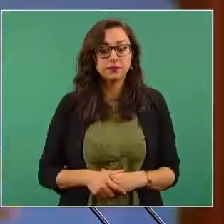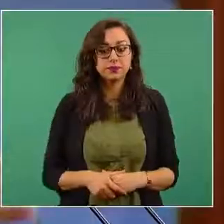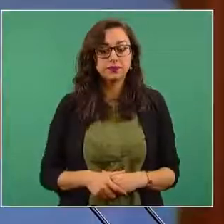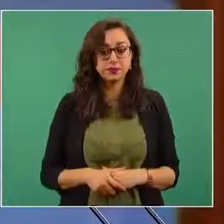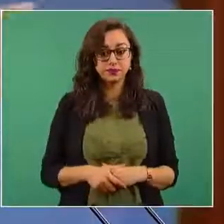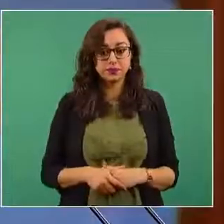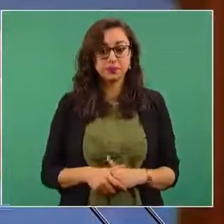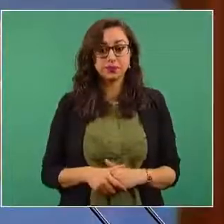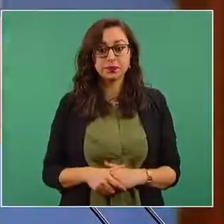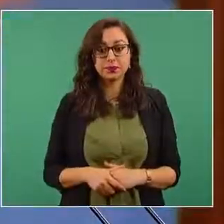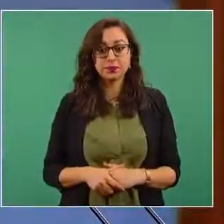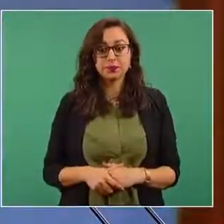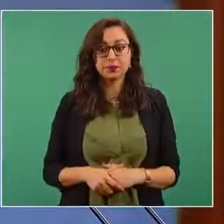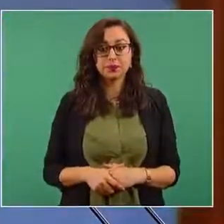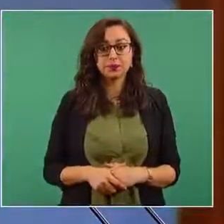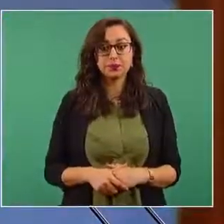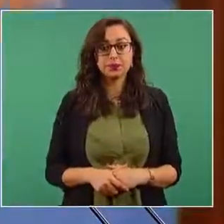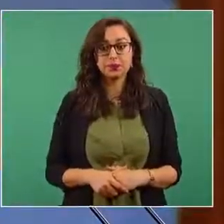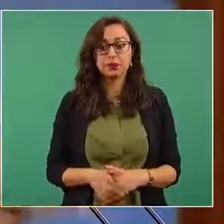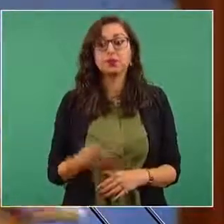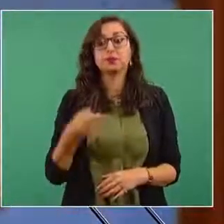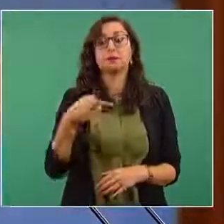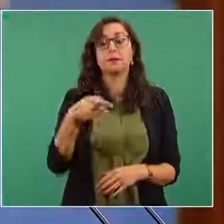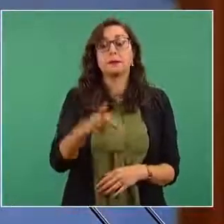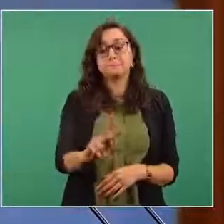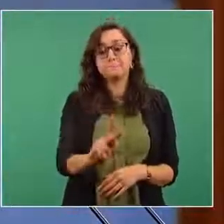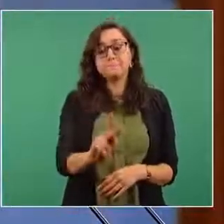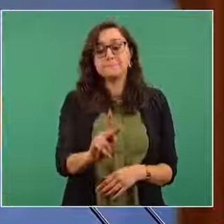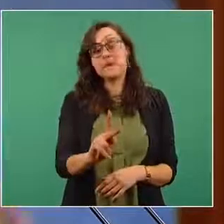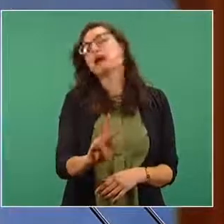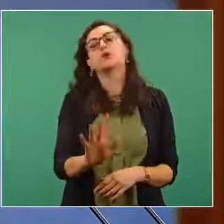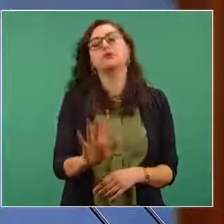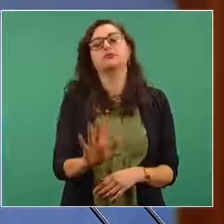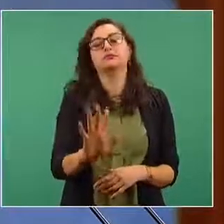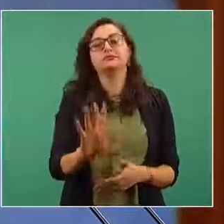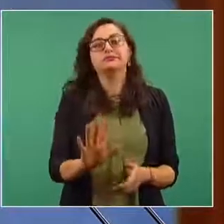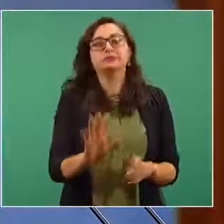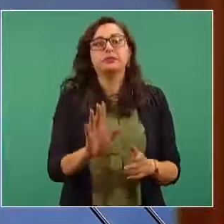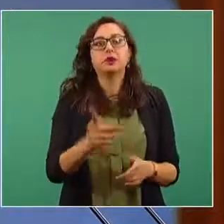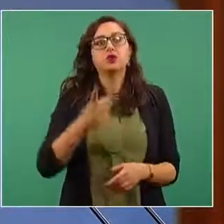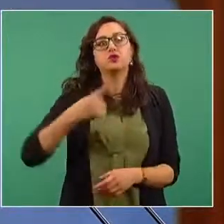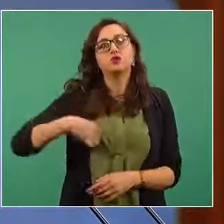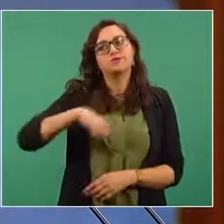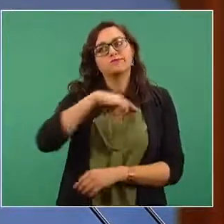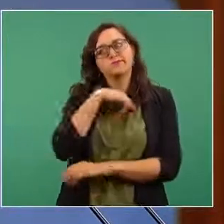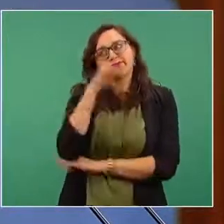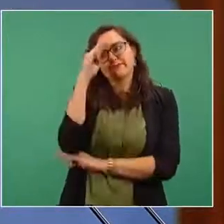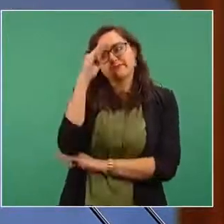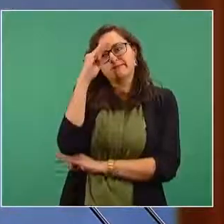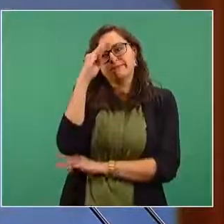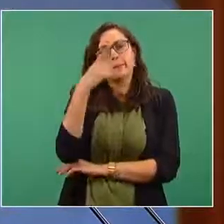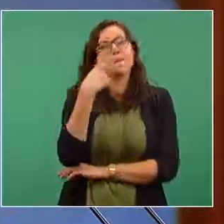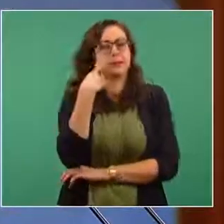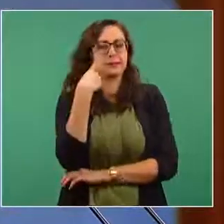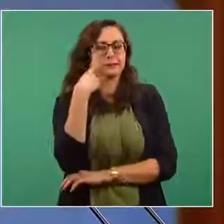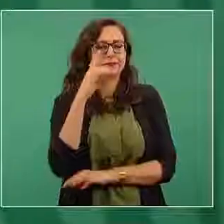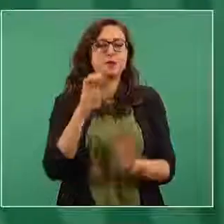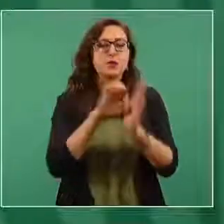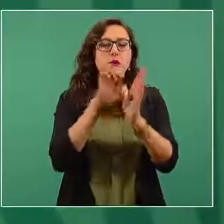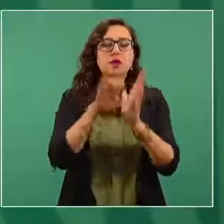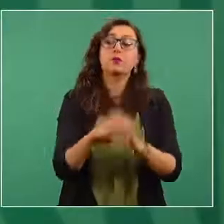nosotros lo que estamos pensando es, a ver, en el caso de Campeche, ya